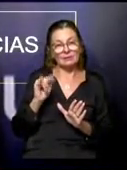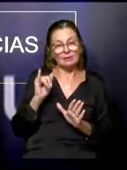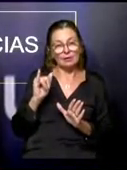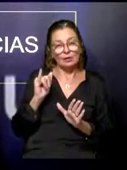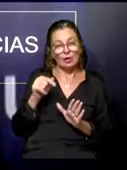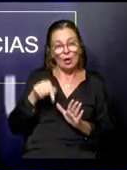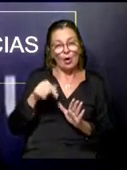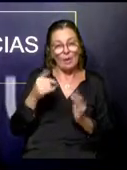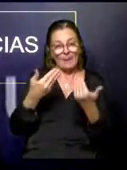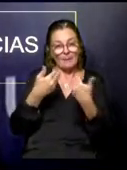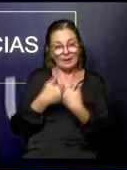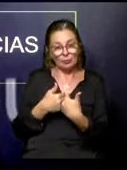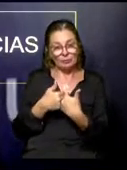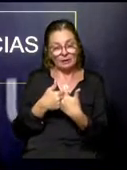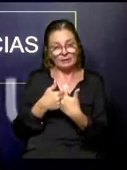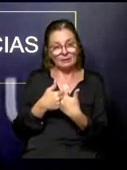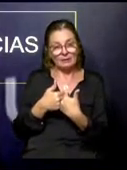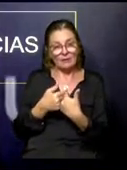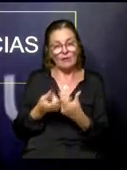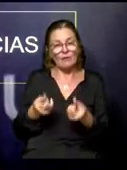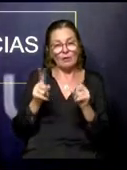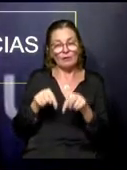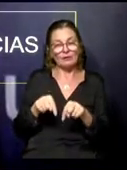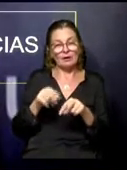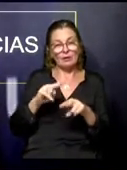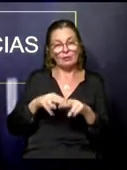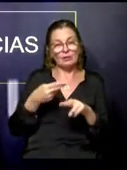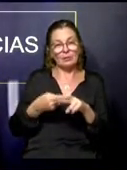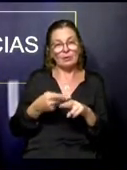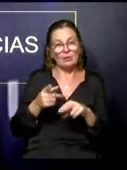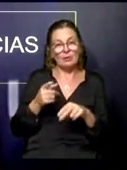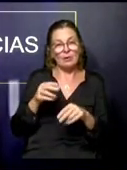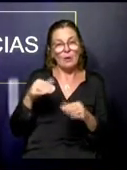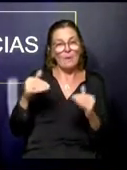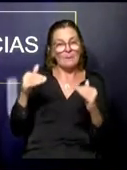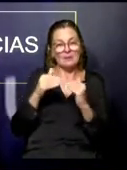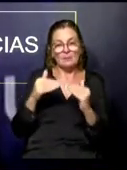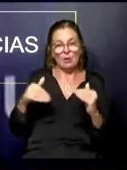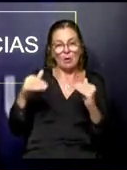consultan, volvería a tomar la misma decisión.